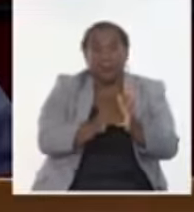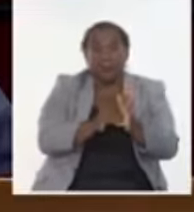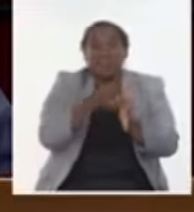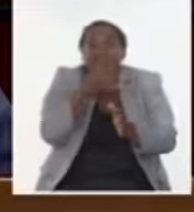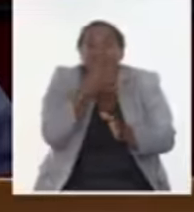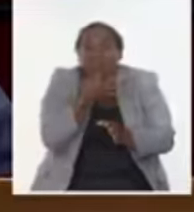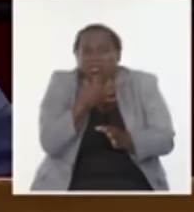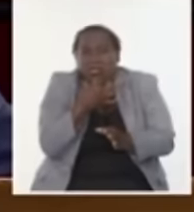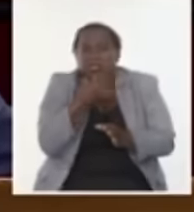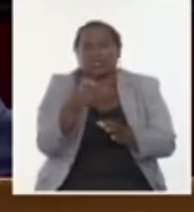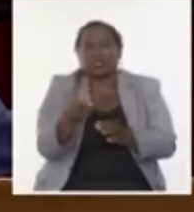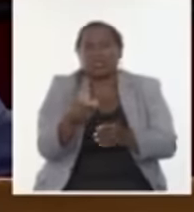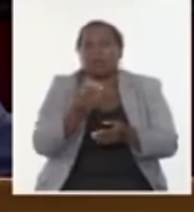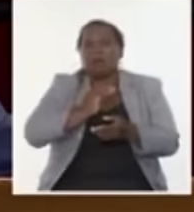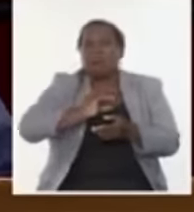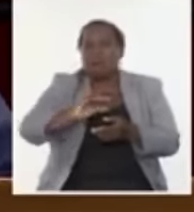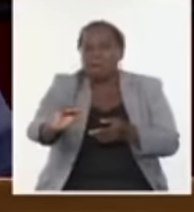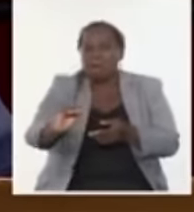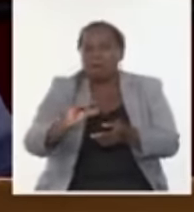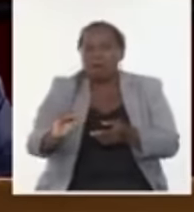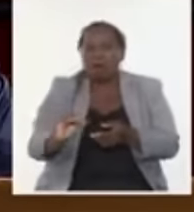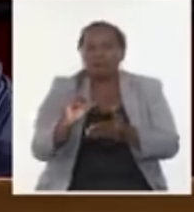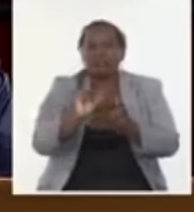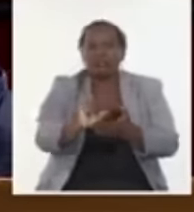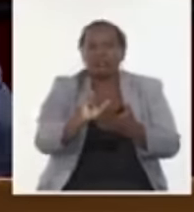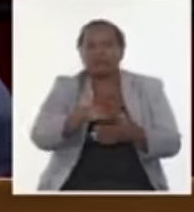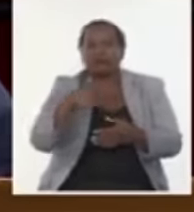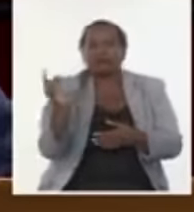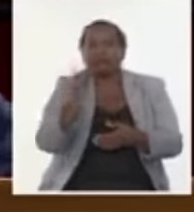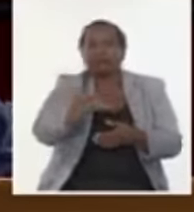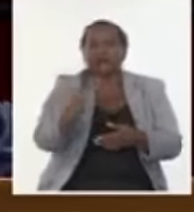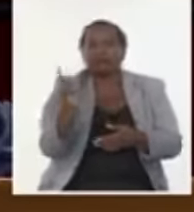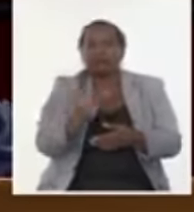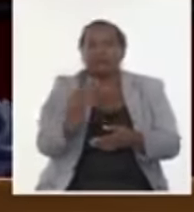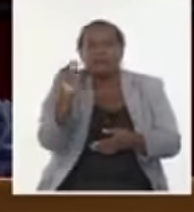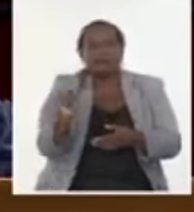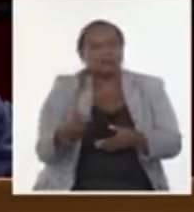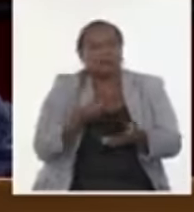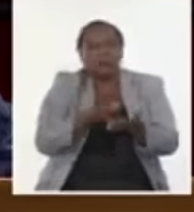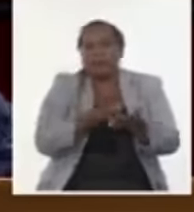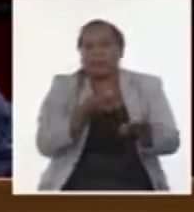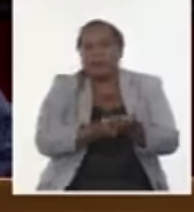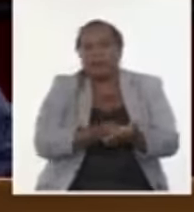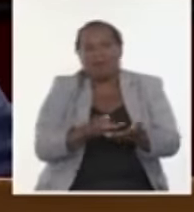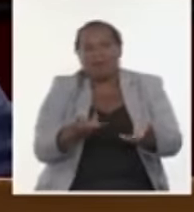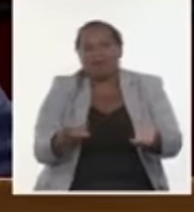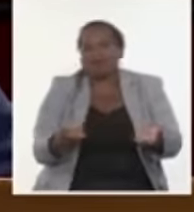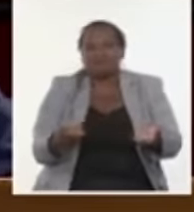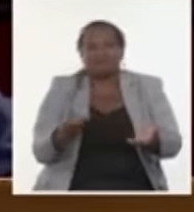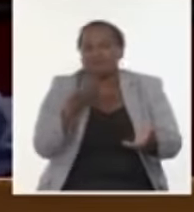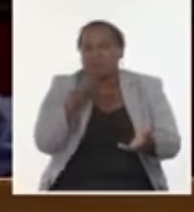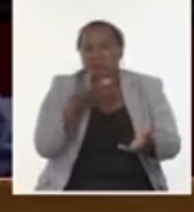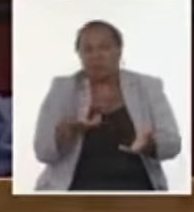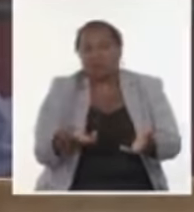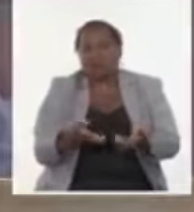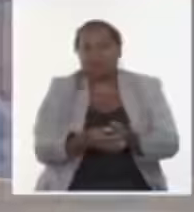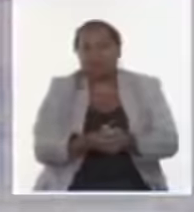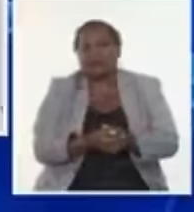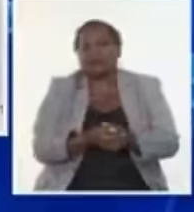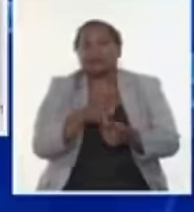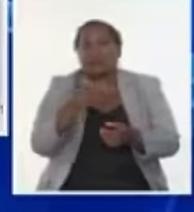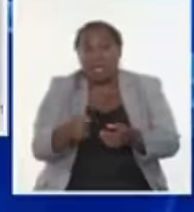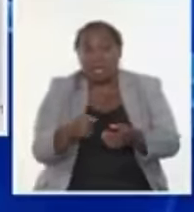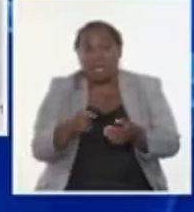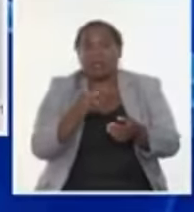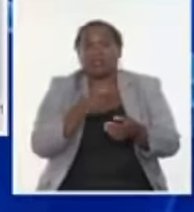o parciales por los servicios de transportación a personas que no lo pueden pagar y se les paga, consumo eléctrico para